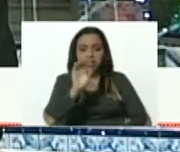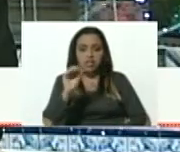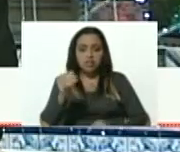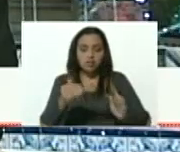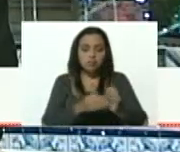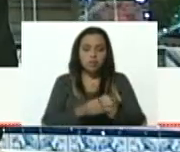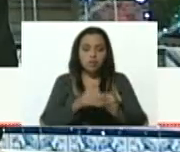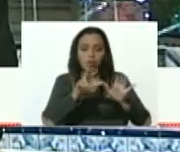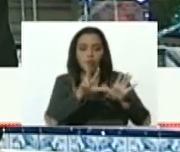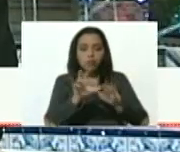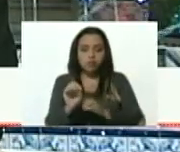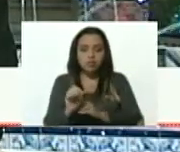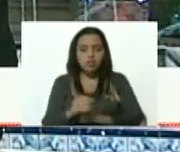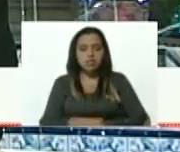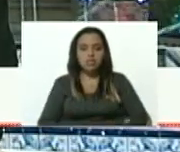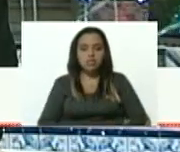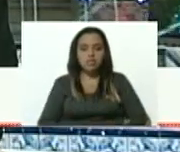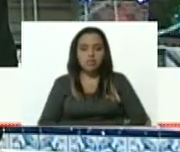para culminar